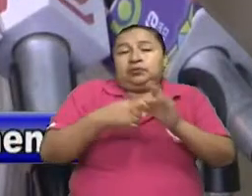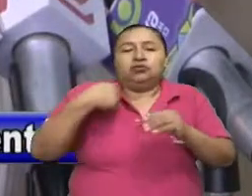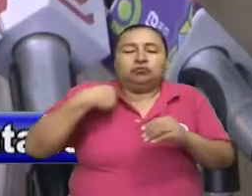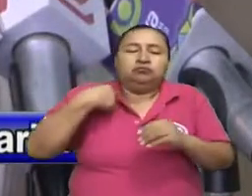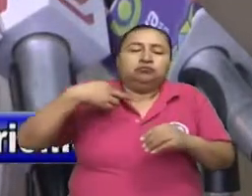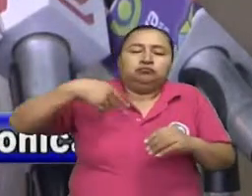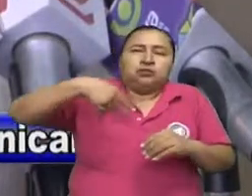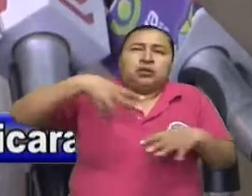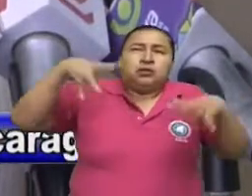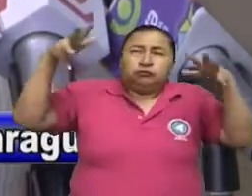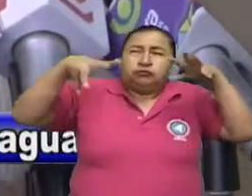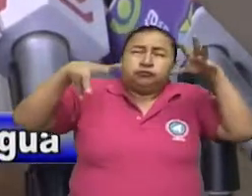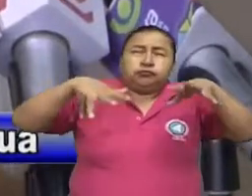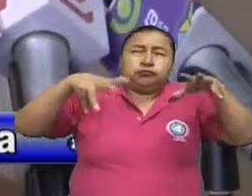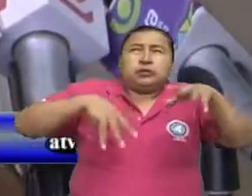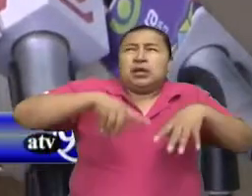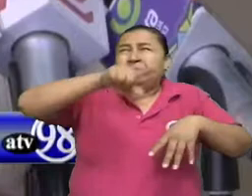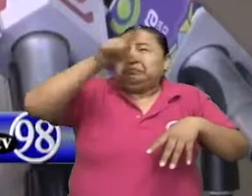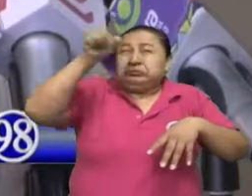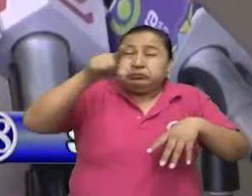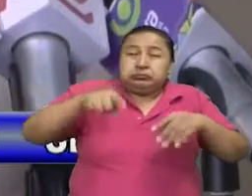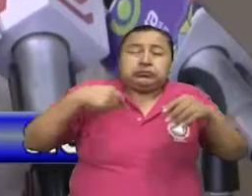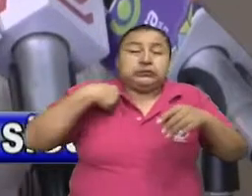y principalmente en las zonas del campo,